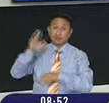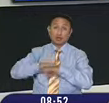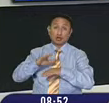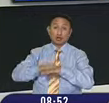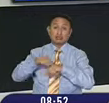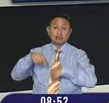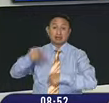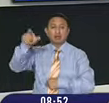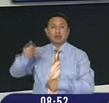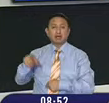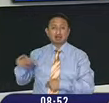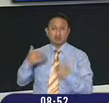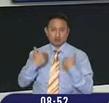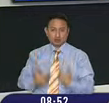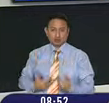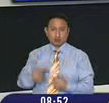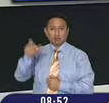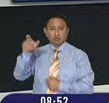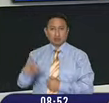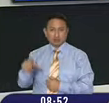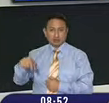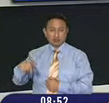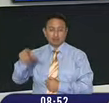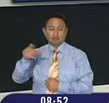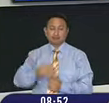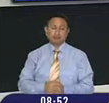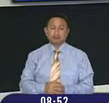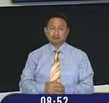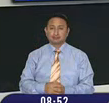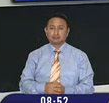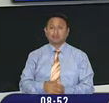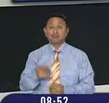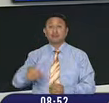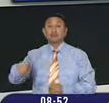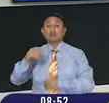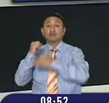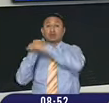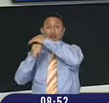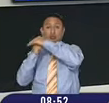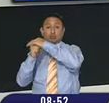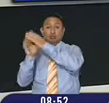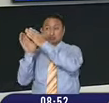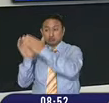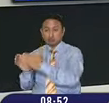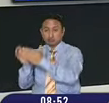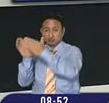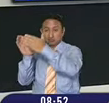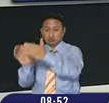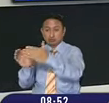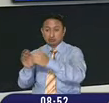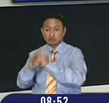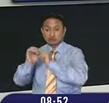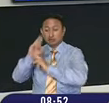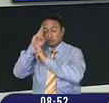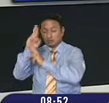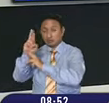al comportamiento de los usuarios, de la ciudadanía. Las estaciones, pues pasa lo mismo con el Metro de Quito. Esa es